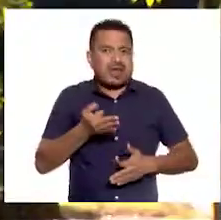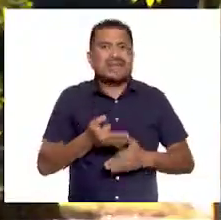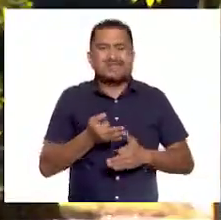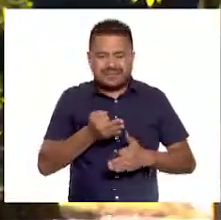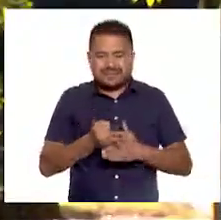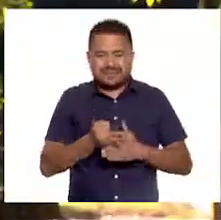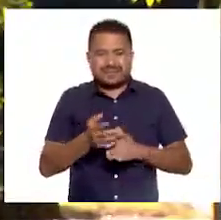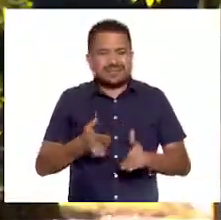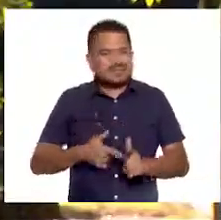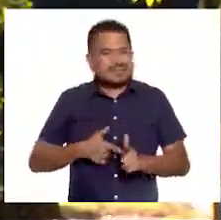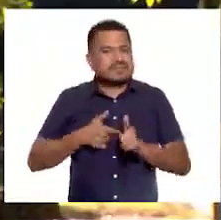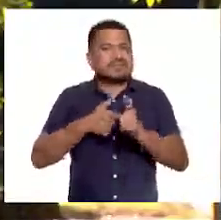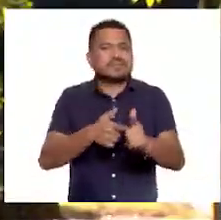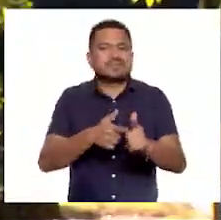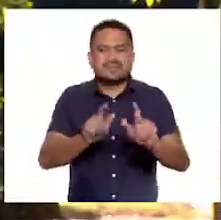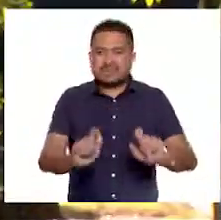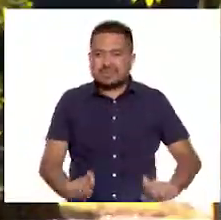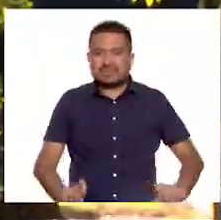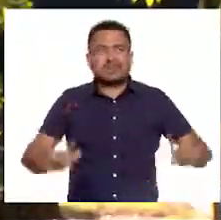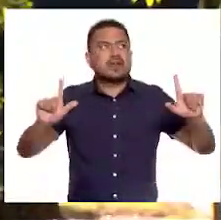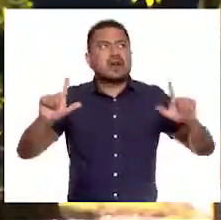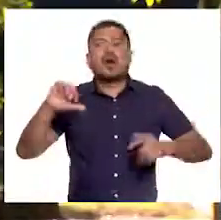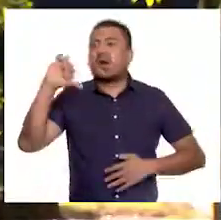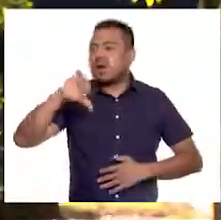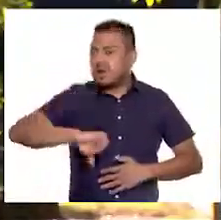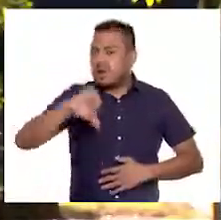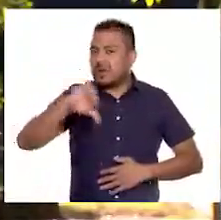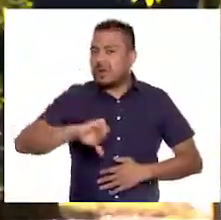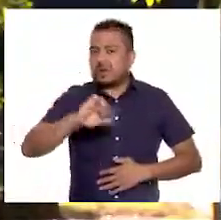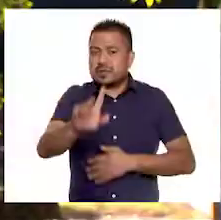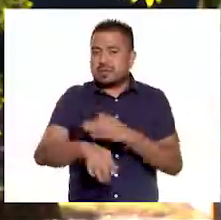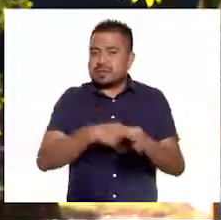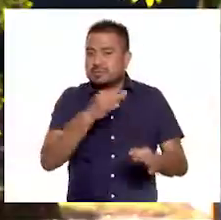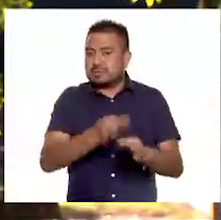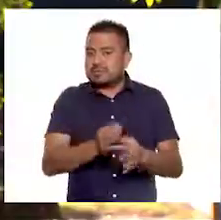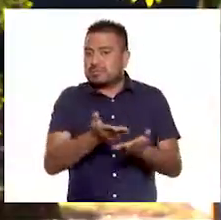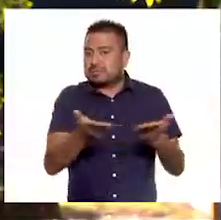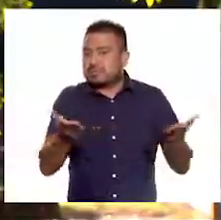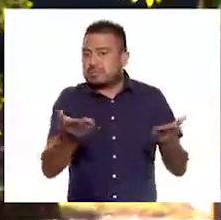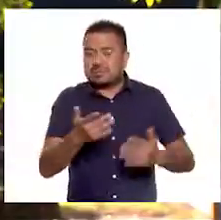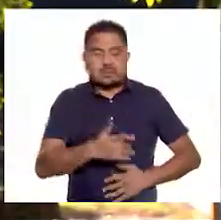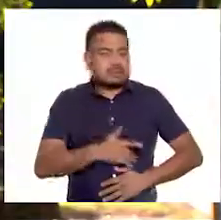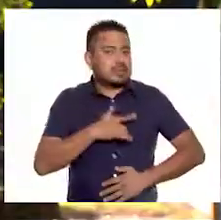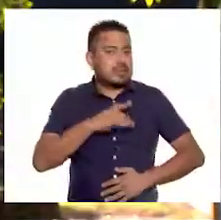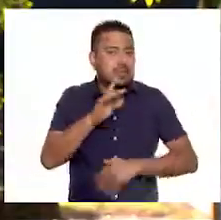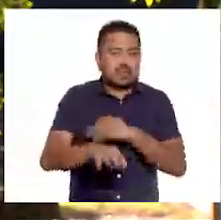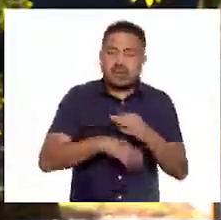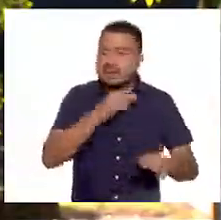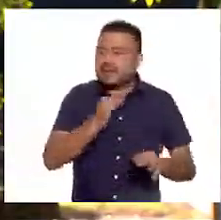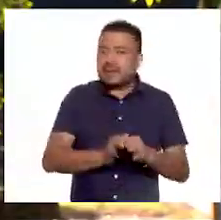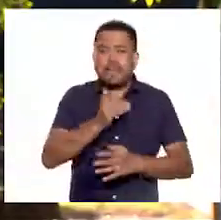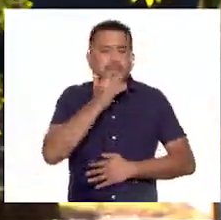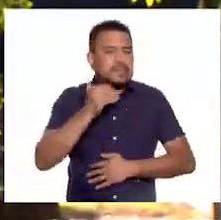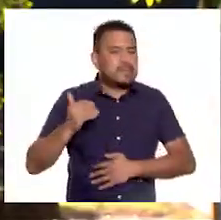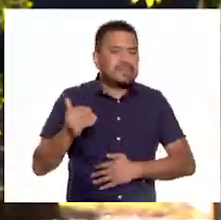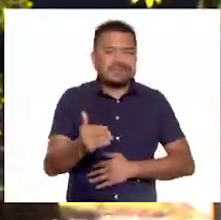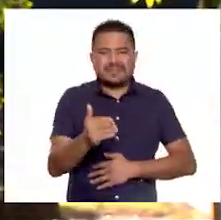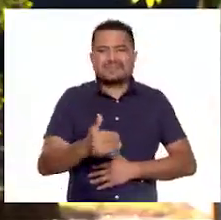es momento de seguir con el programa de hoy. ¿Listas? ¿Listos?